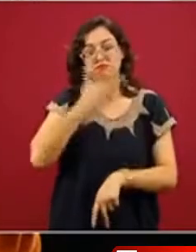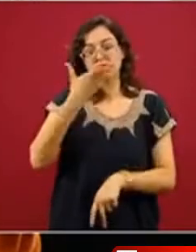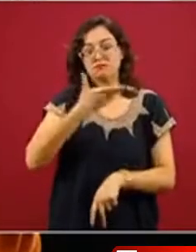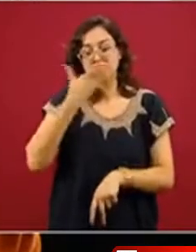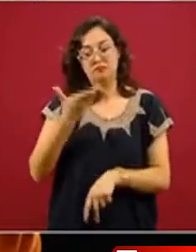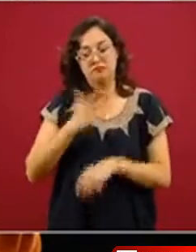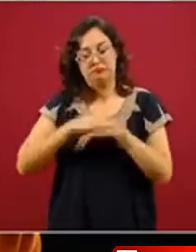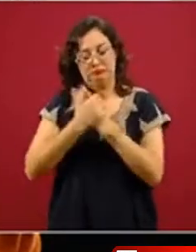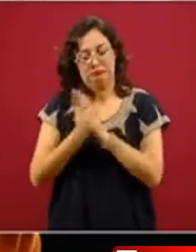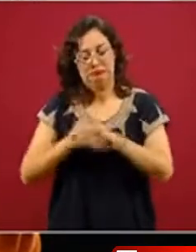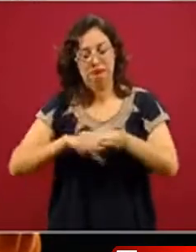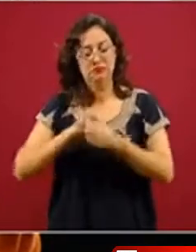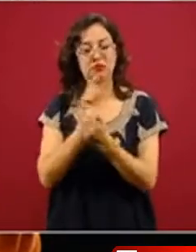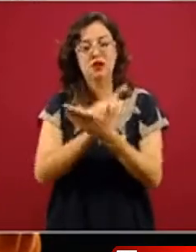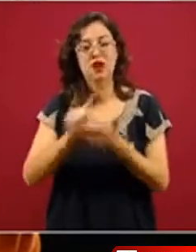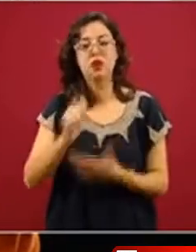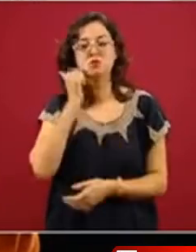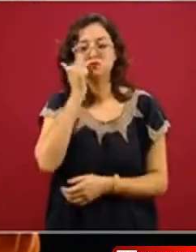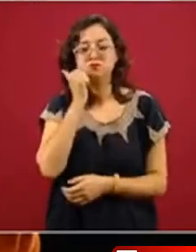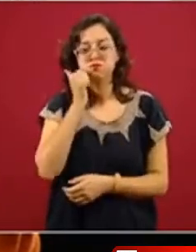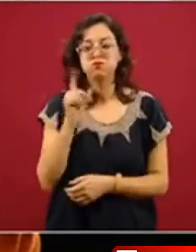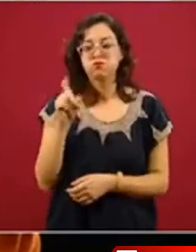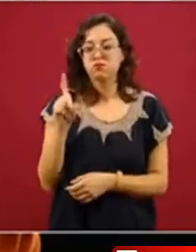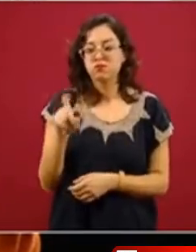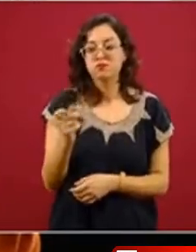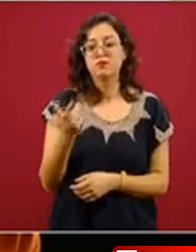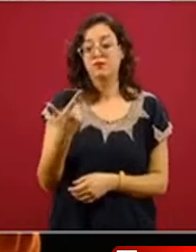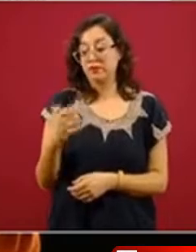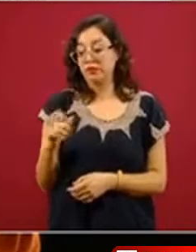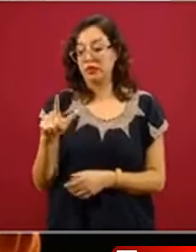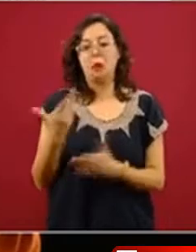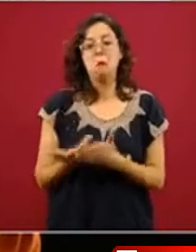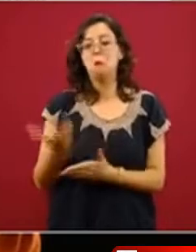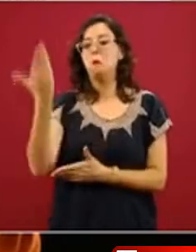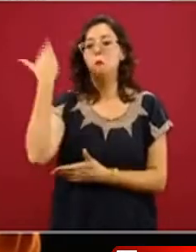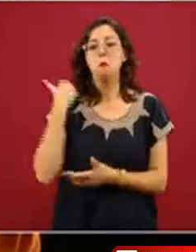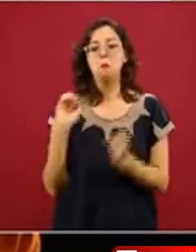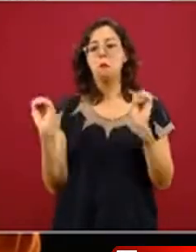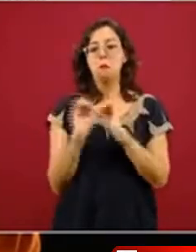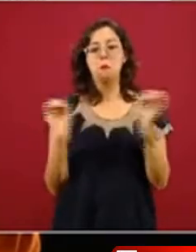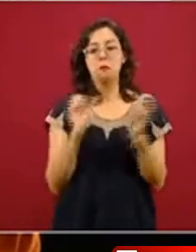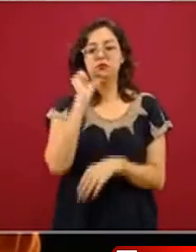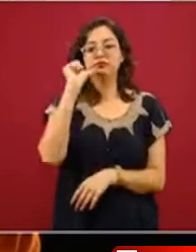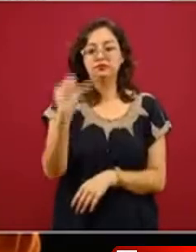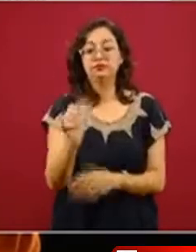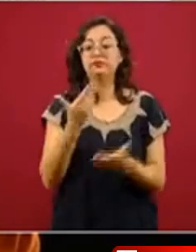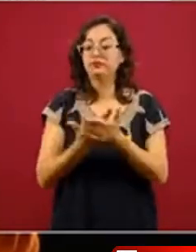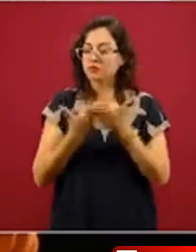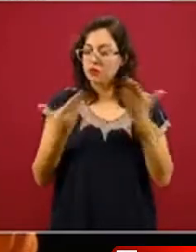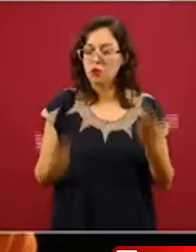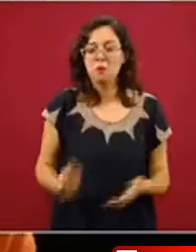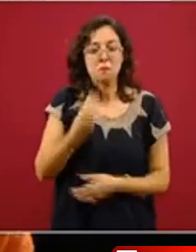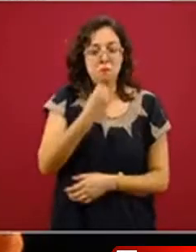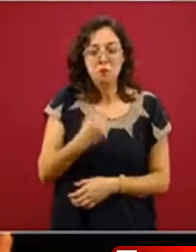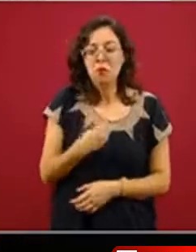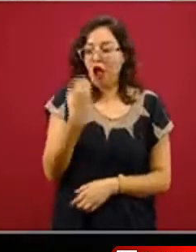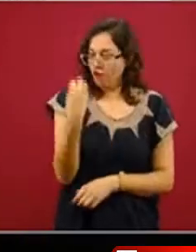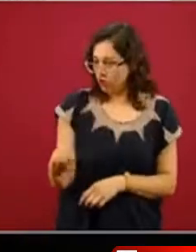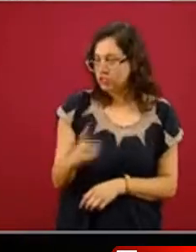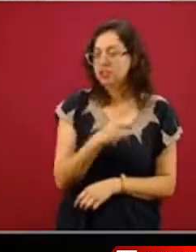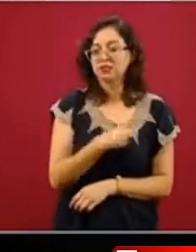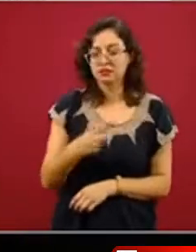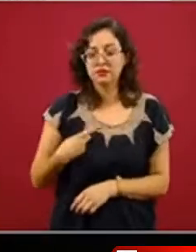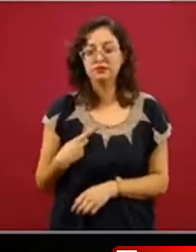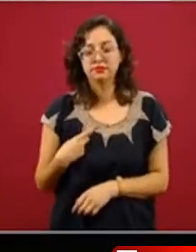higiene, jabón, lavarse las manos, el gel. Son hábitos que no se tenían y que se están haciendo. Pero,